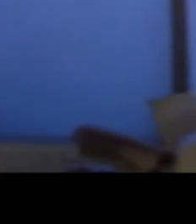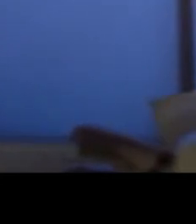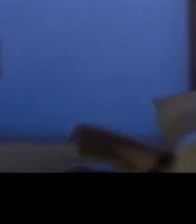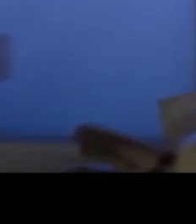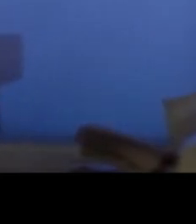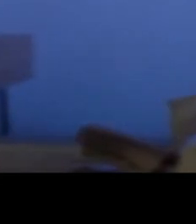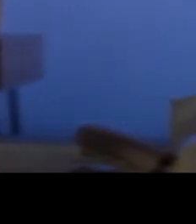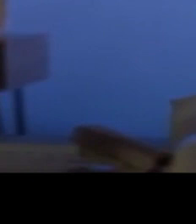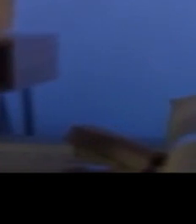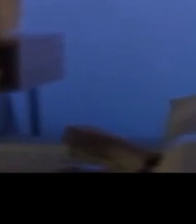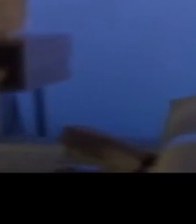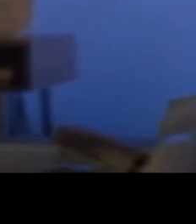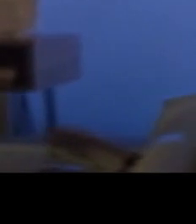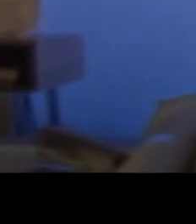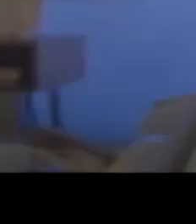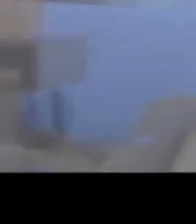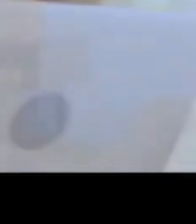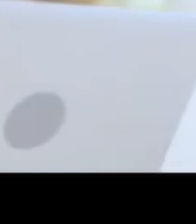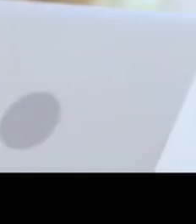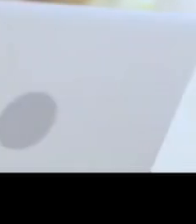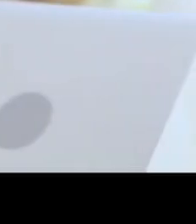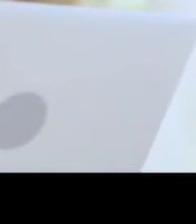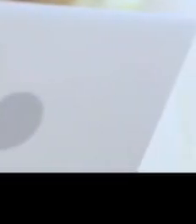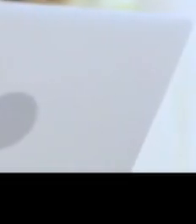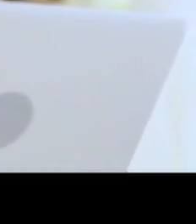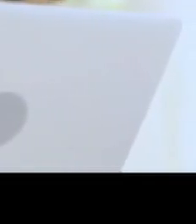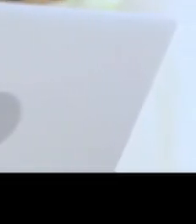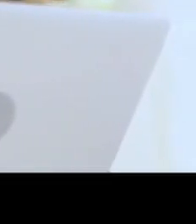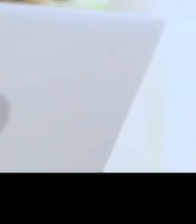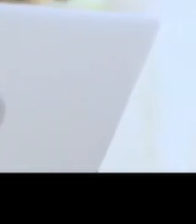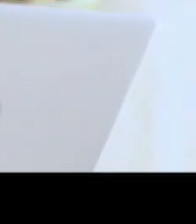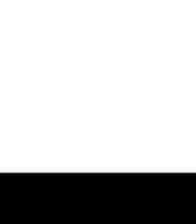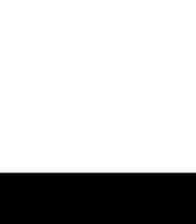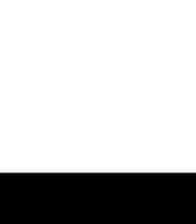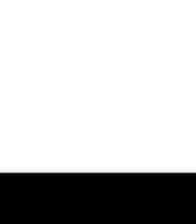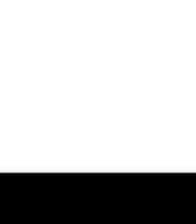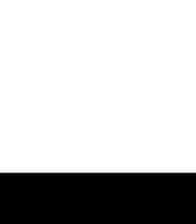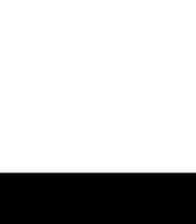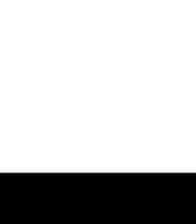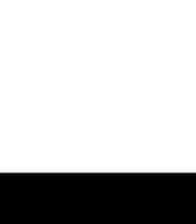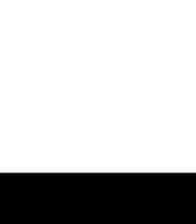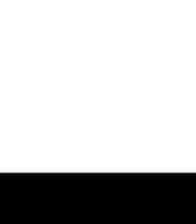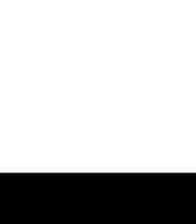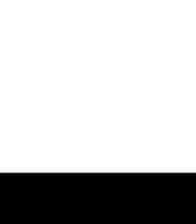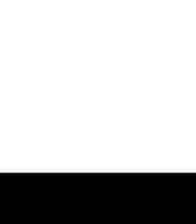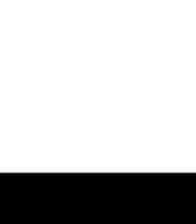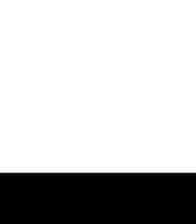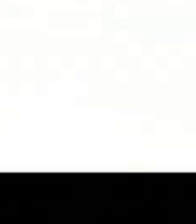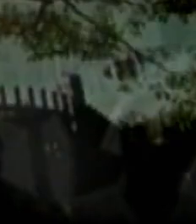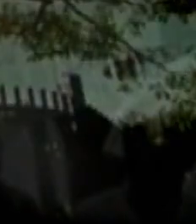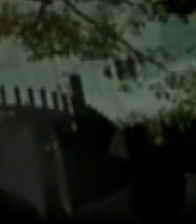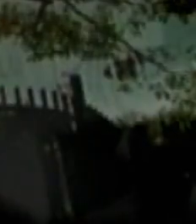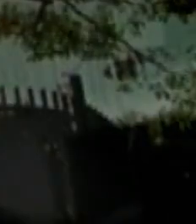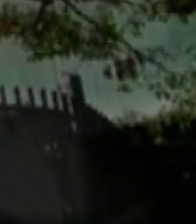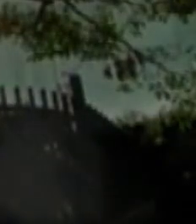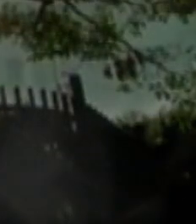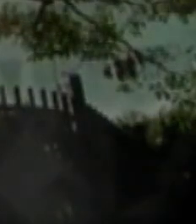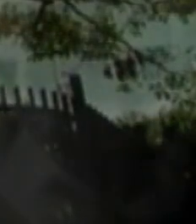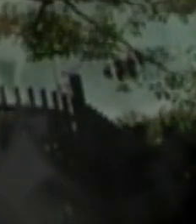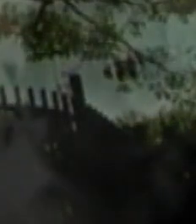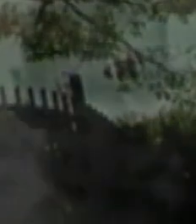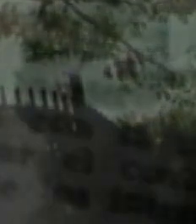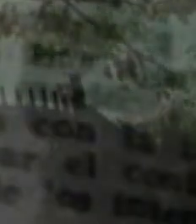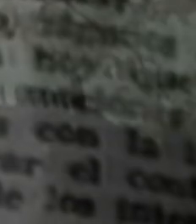nuestra, utilice los canales digitales del BCR. Quedémonos en casa. Somos el Banco de Costa Rica. Hace